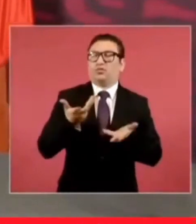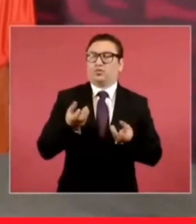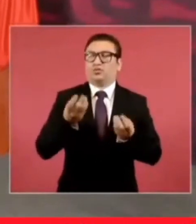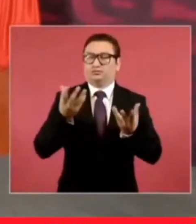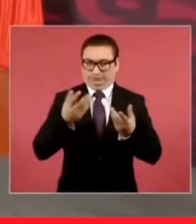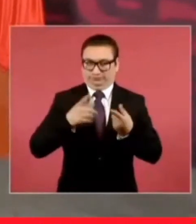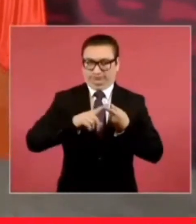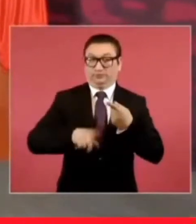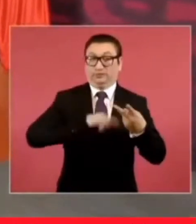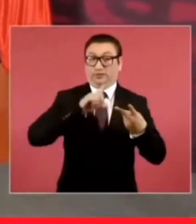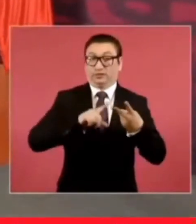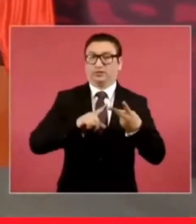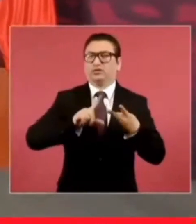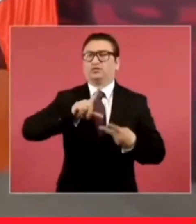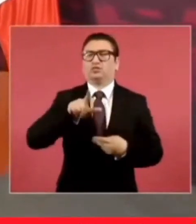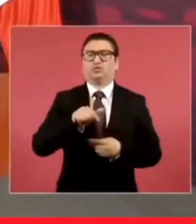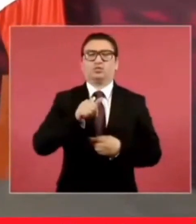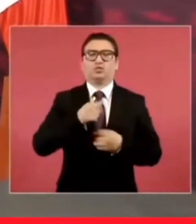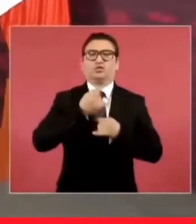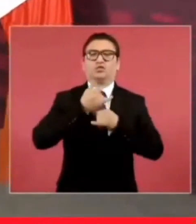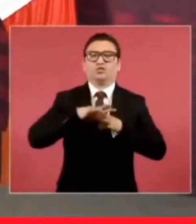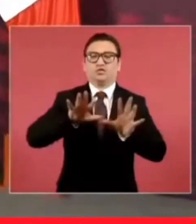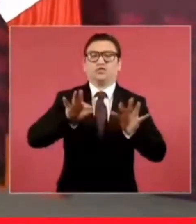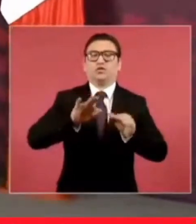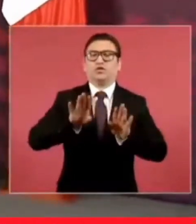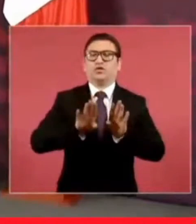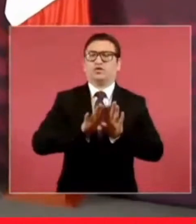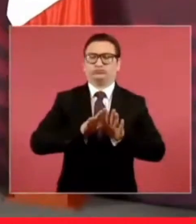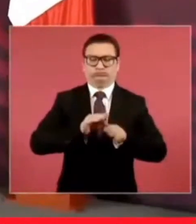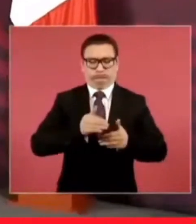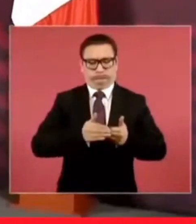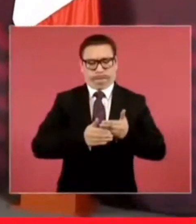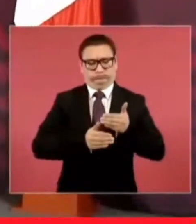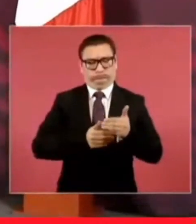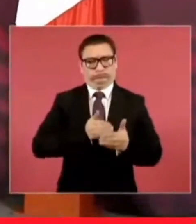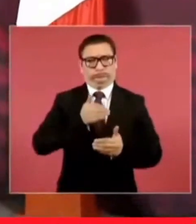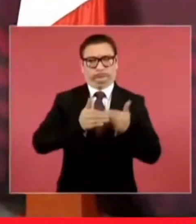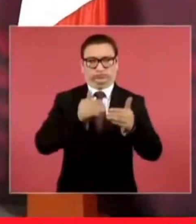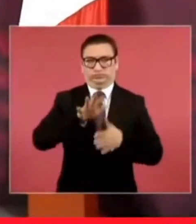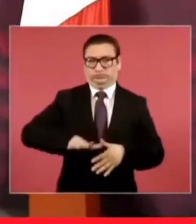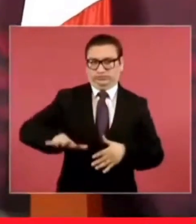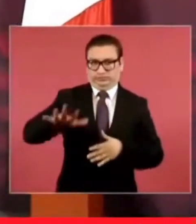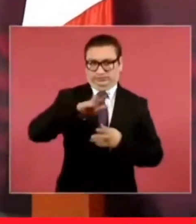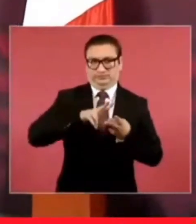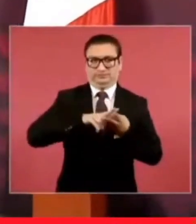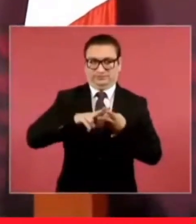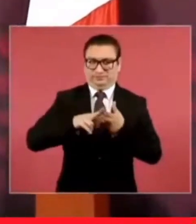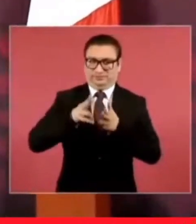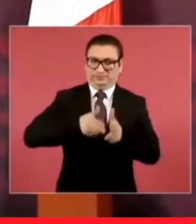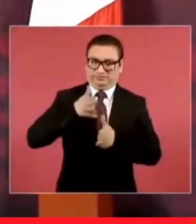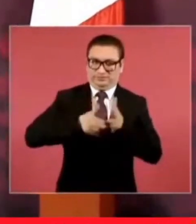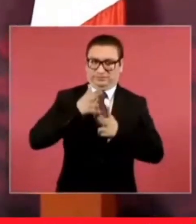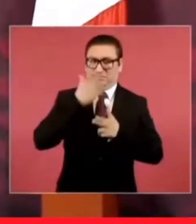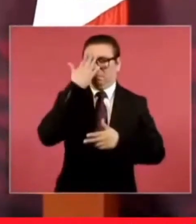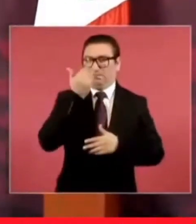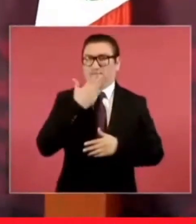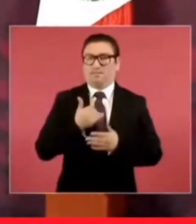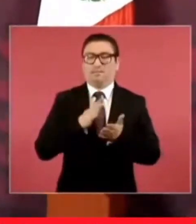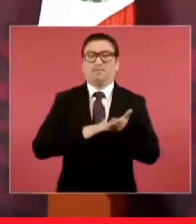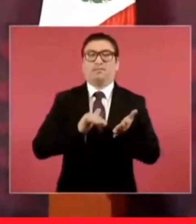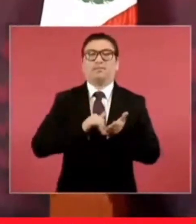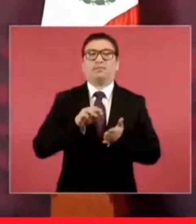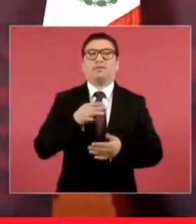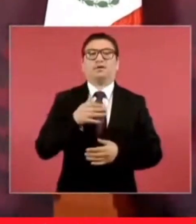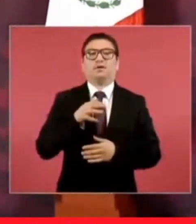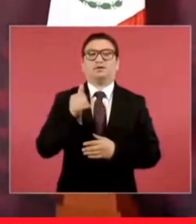luego vamos a informar sobre el avance en el Tren Maya, lo correspondiente al